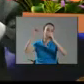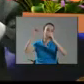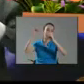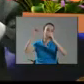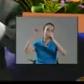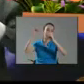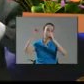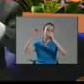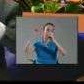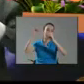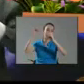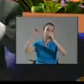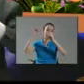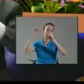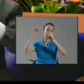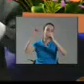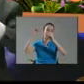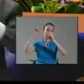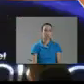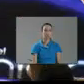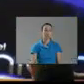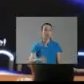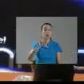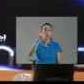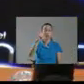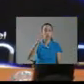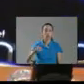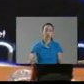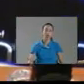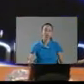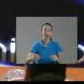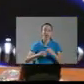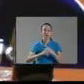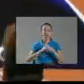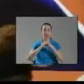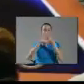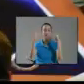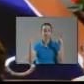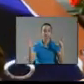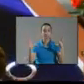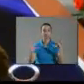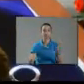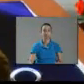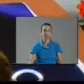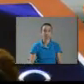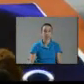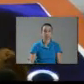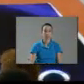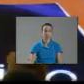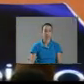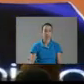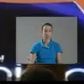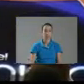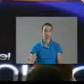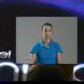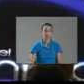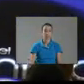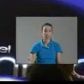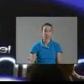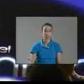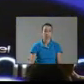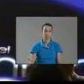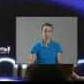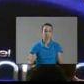y extendemos cobertura sobre ellos. Anunciamos a las potestades que están cubiertos, que están